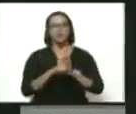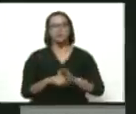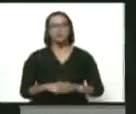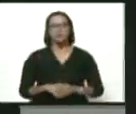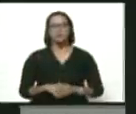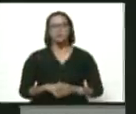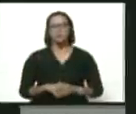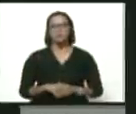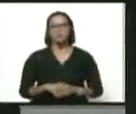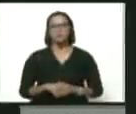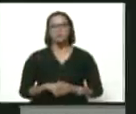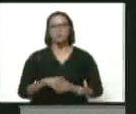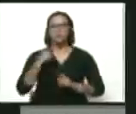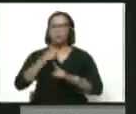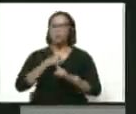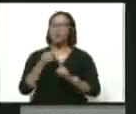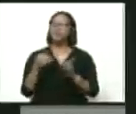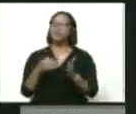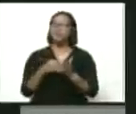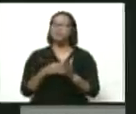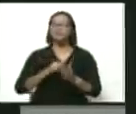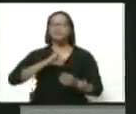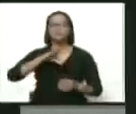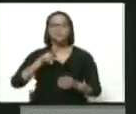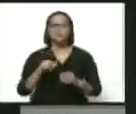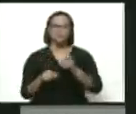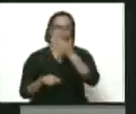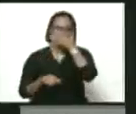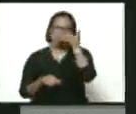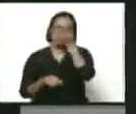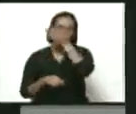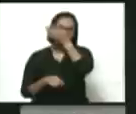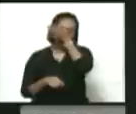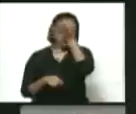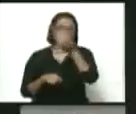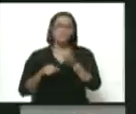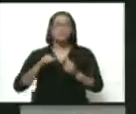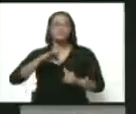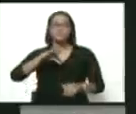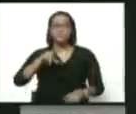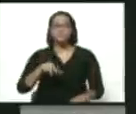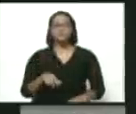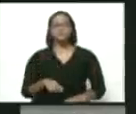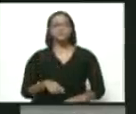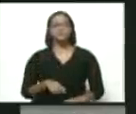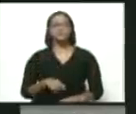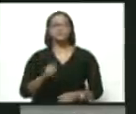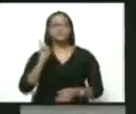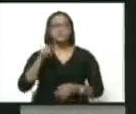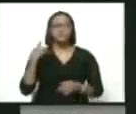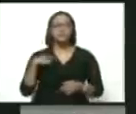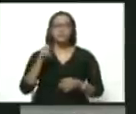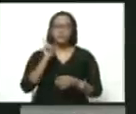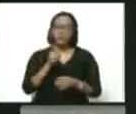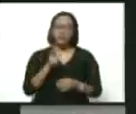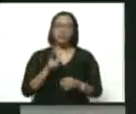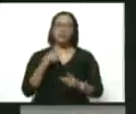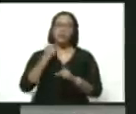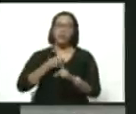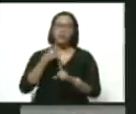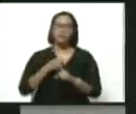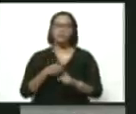Así que el combate contra el delito, el paramilitarismo, la corrupción, también tiene que estar allí.